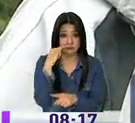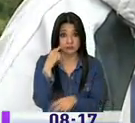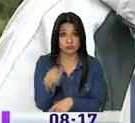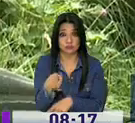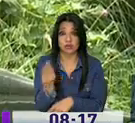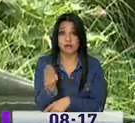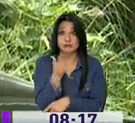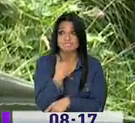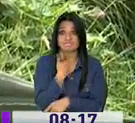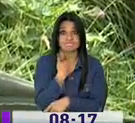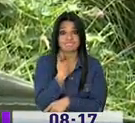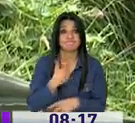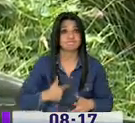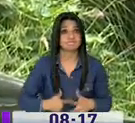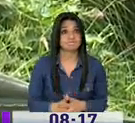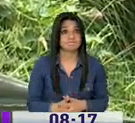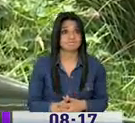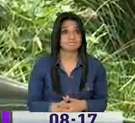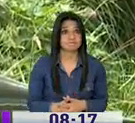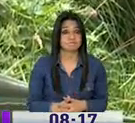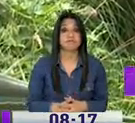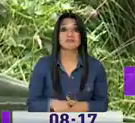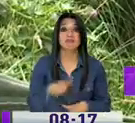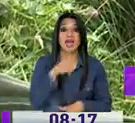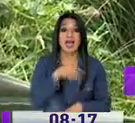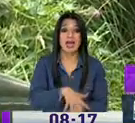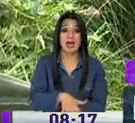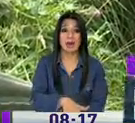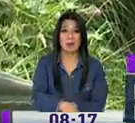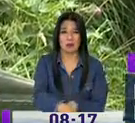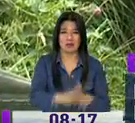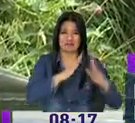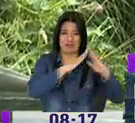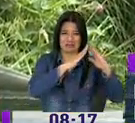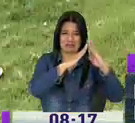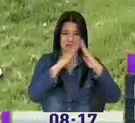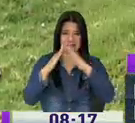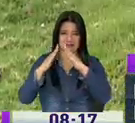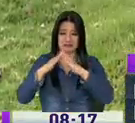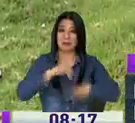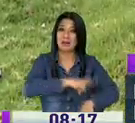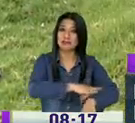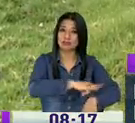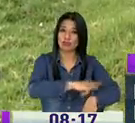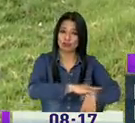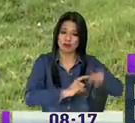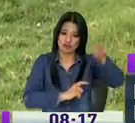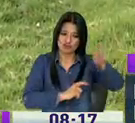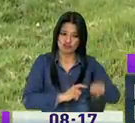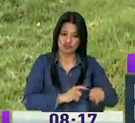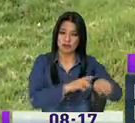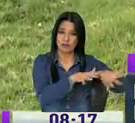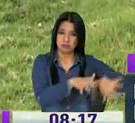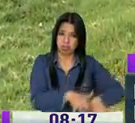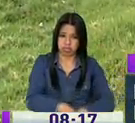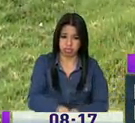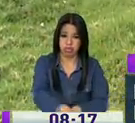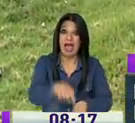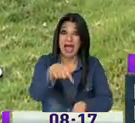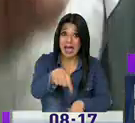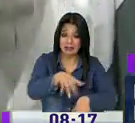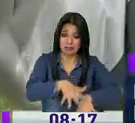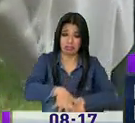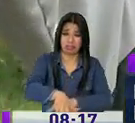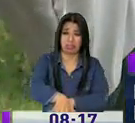juventud aseguran que incluso las aguas servidas de algunos conjuntos del sector desembocarían directamente en esta quebrada